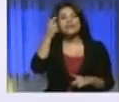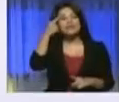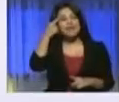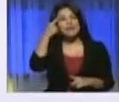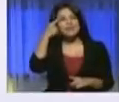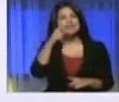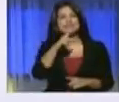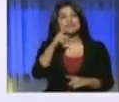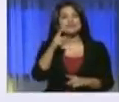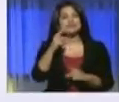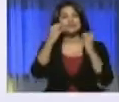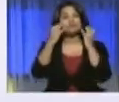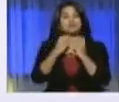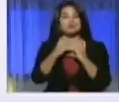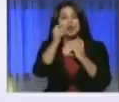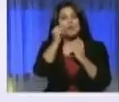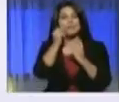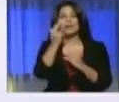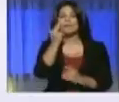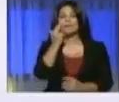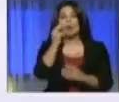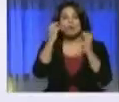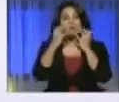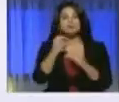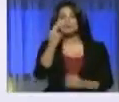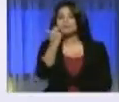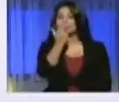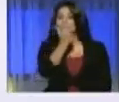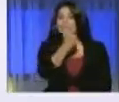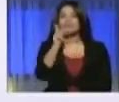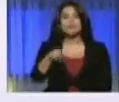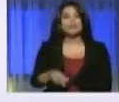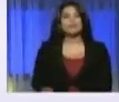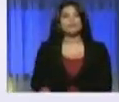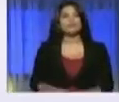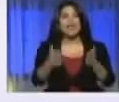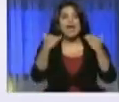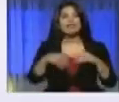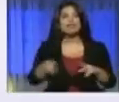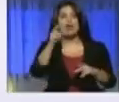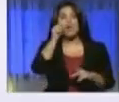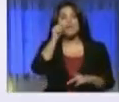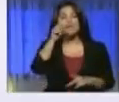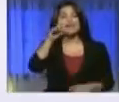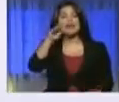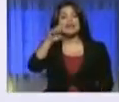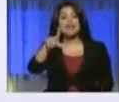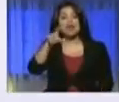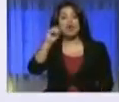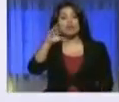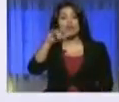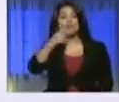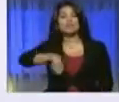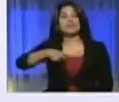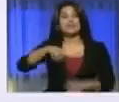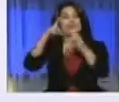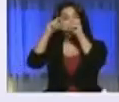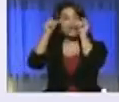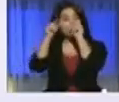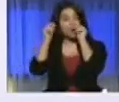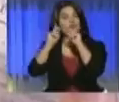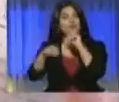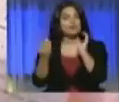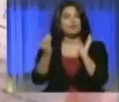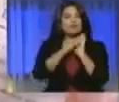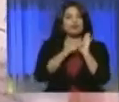Celia Sánchez. Daniel Ortega, en la página 9, Daniel Ortega. No opinión, mira, sale Daniel.